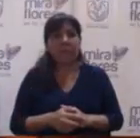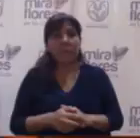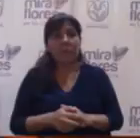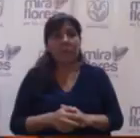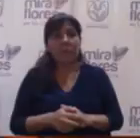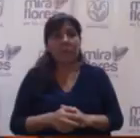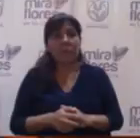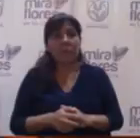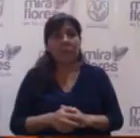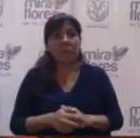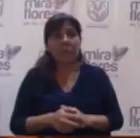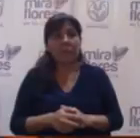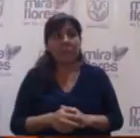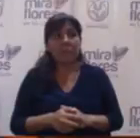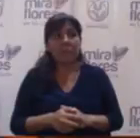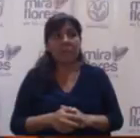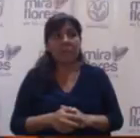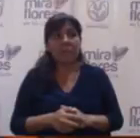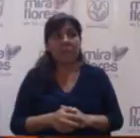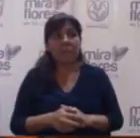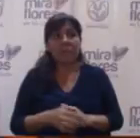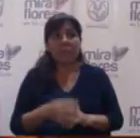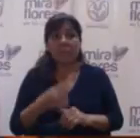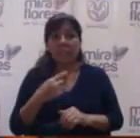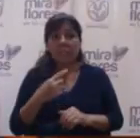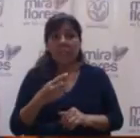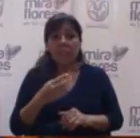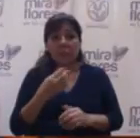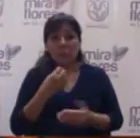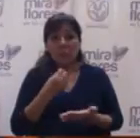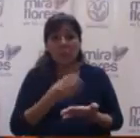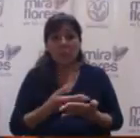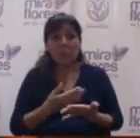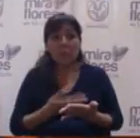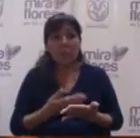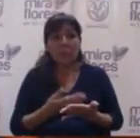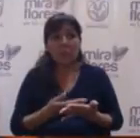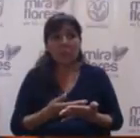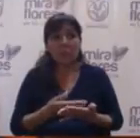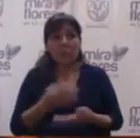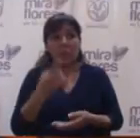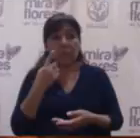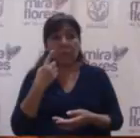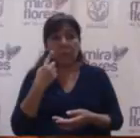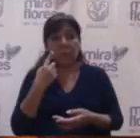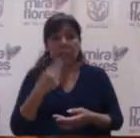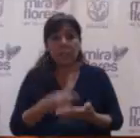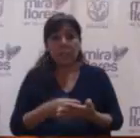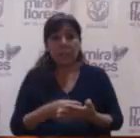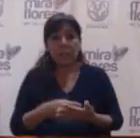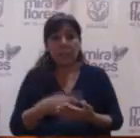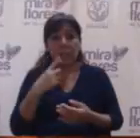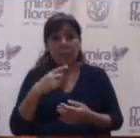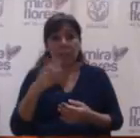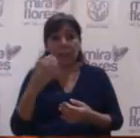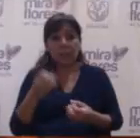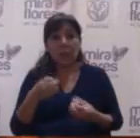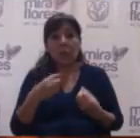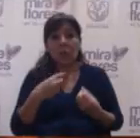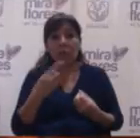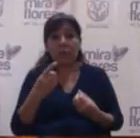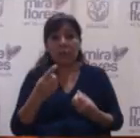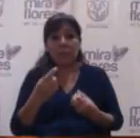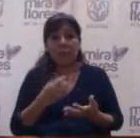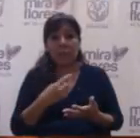1 al 10 de marzo. Ha sido un curso sumamente positivo, sobre todo conocer la realidad de Israel, donde el